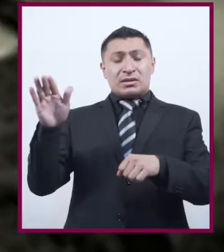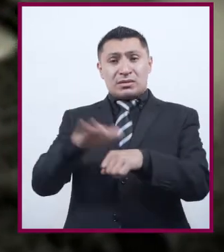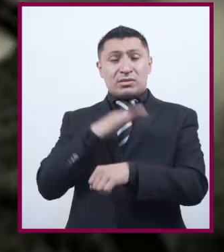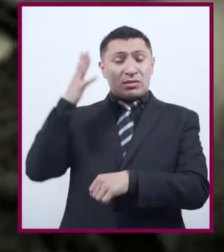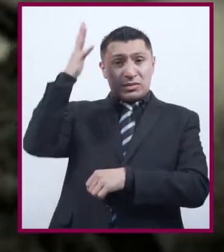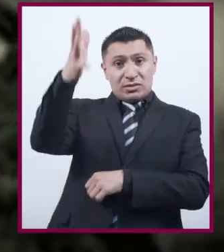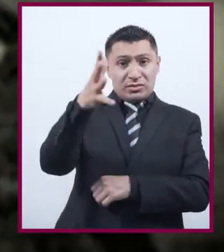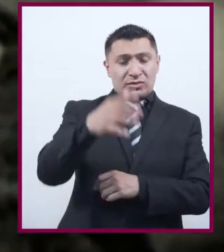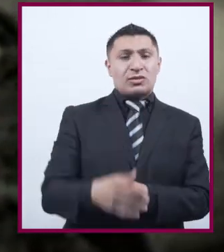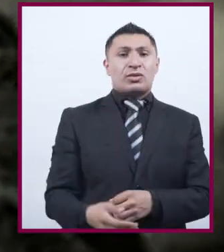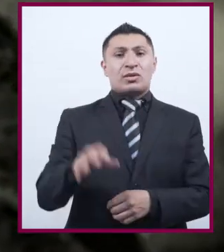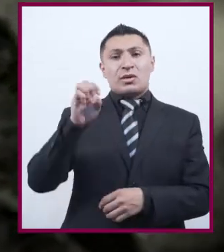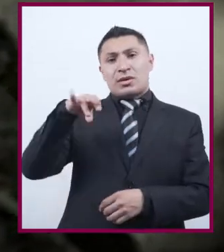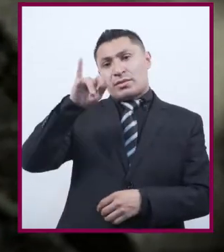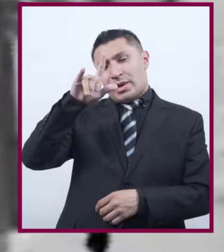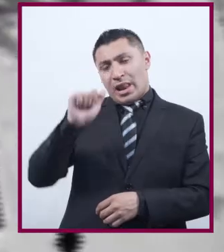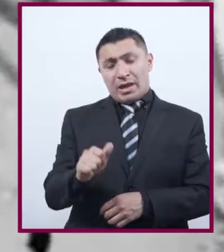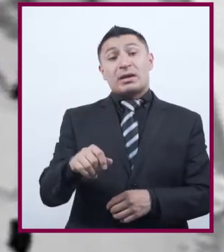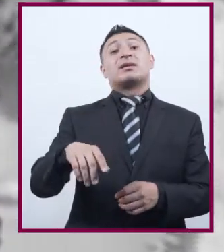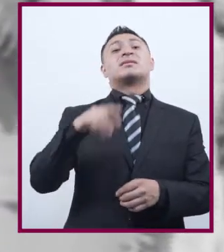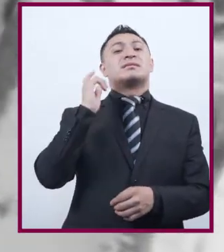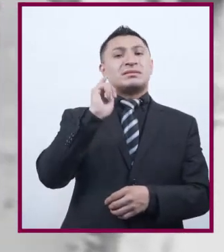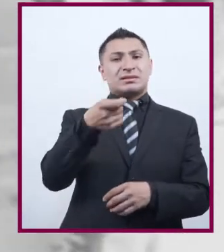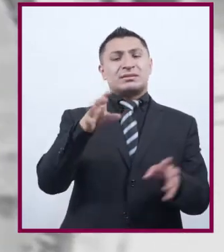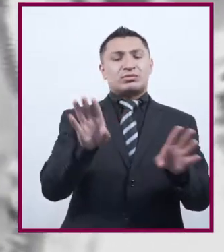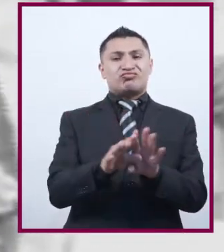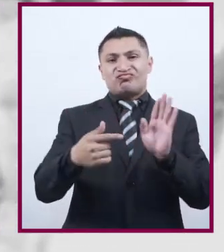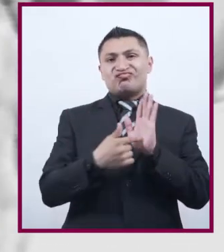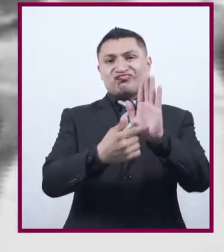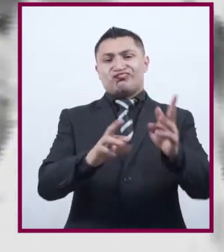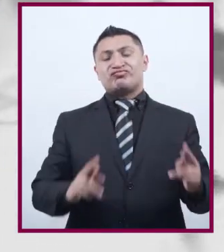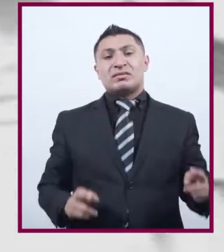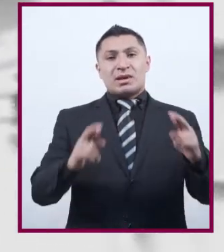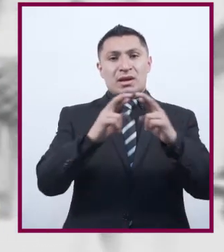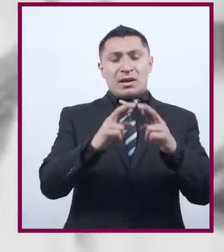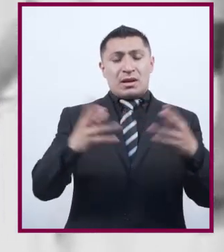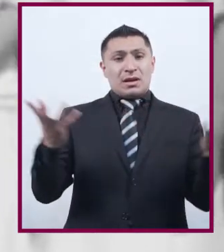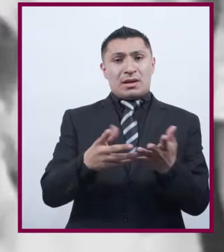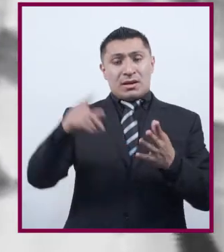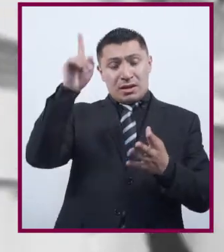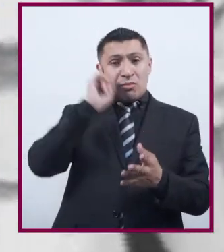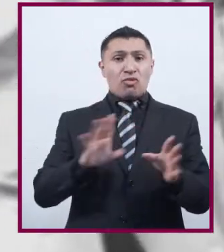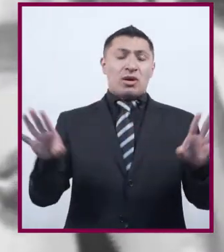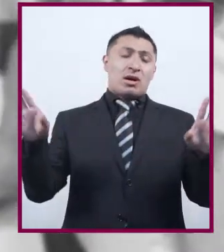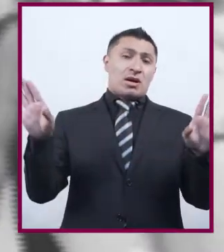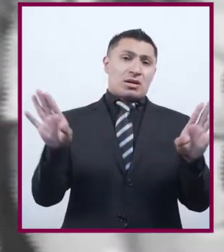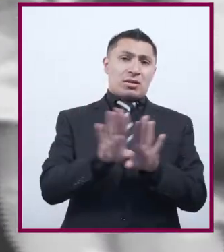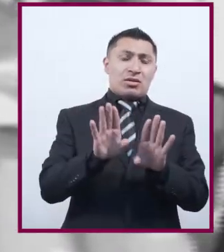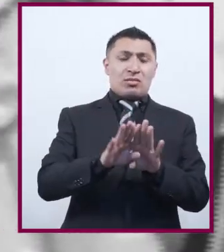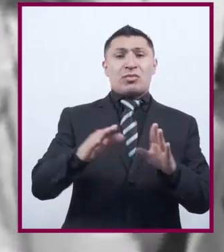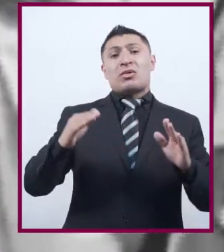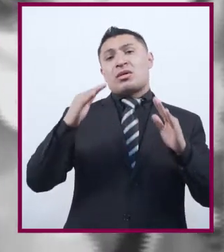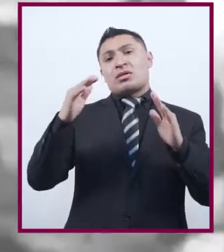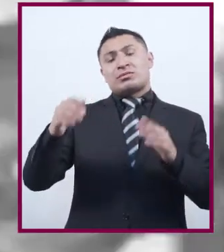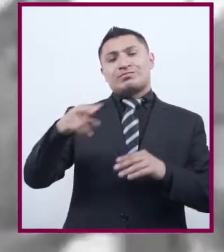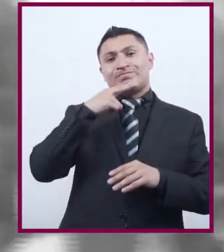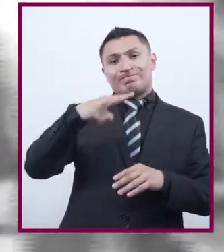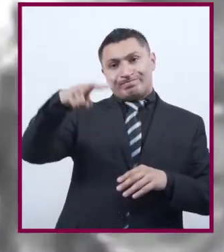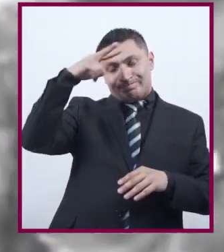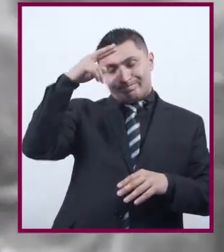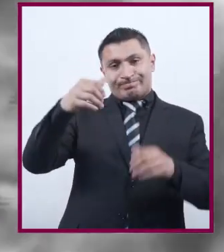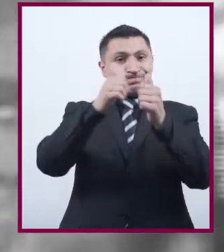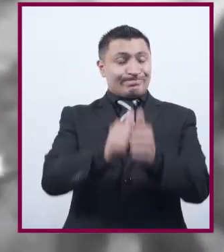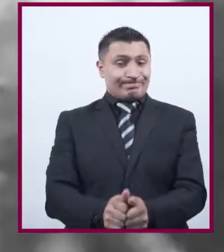del Porvenir, de Ermila Galindo, a través de la cual se señaló que la religión hacía que la mujer permaneciera en la